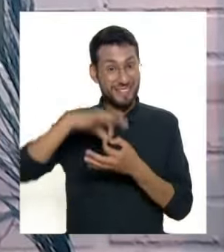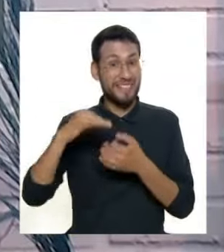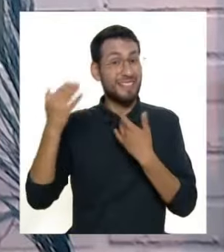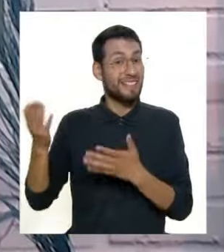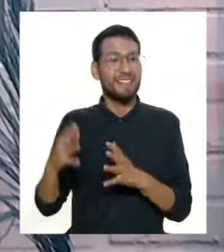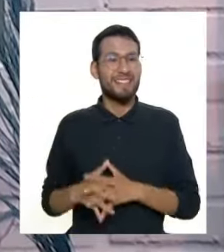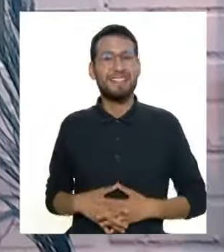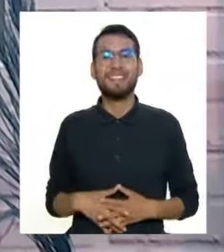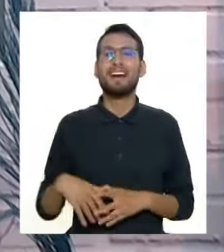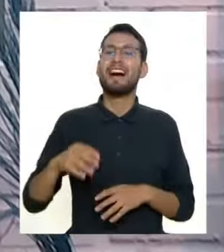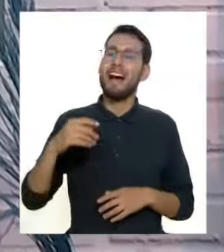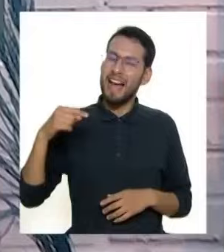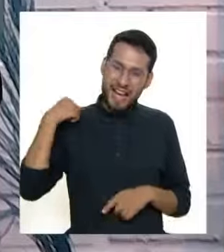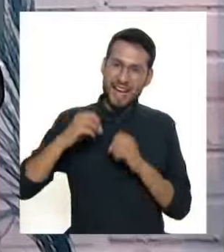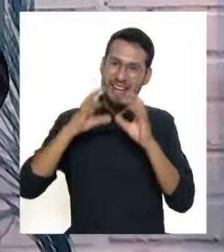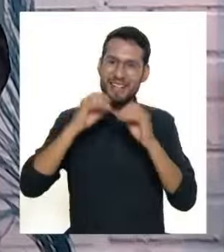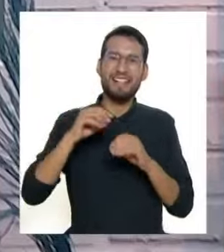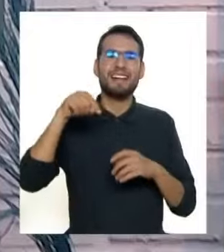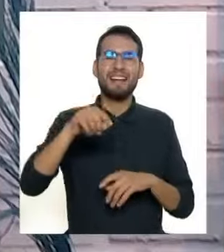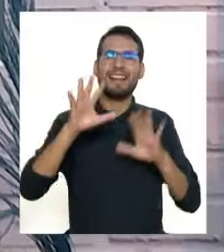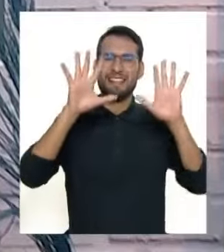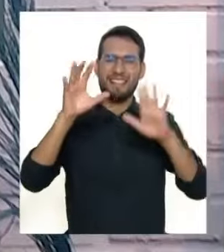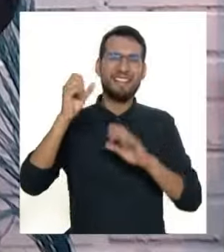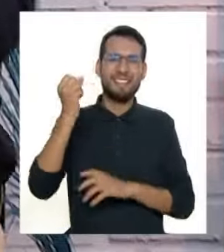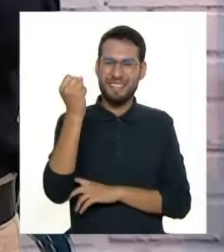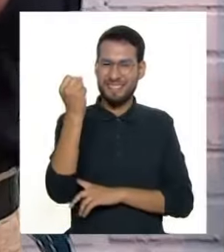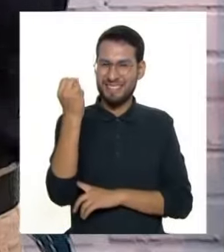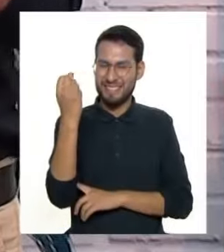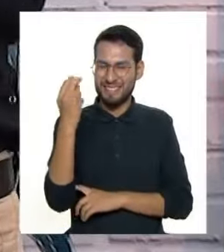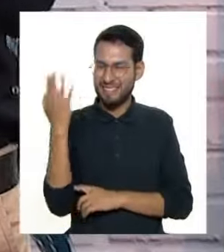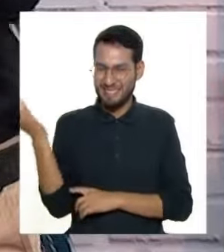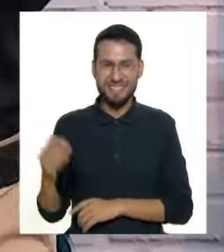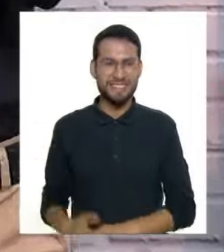suena cada domingo a las 12.